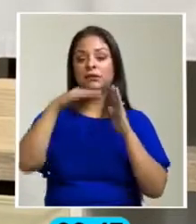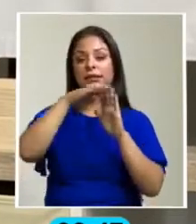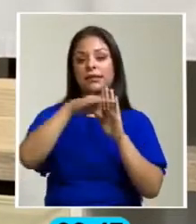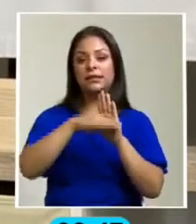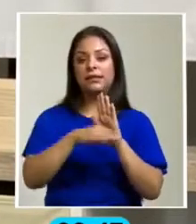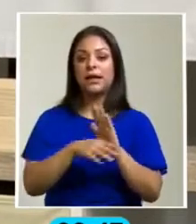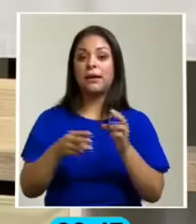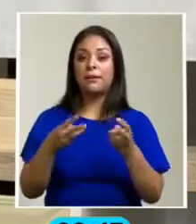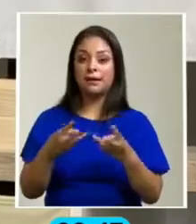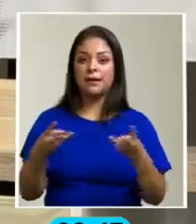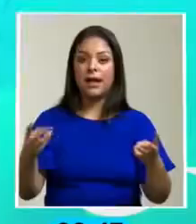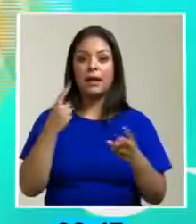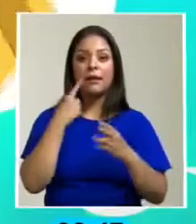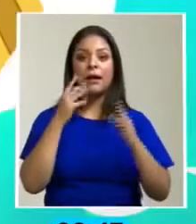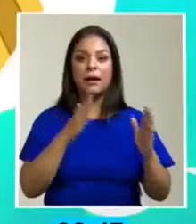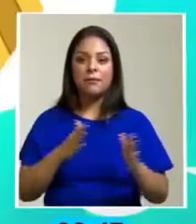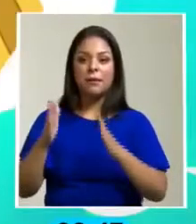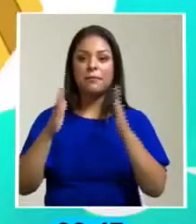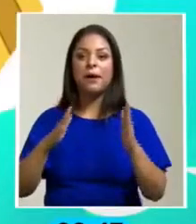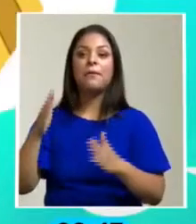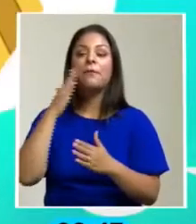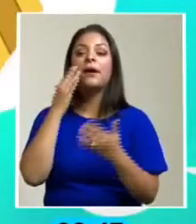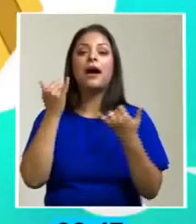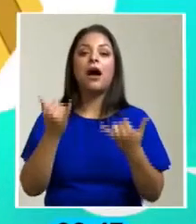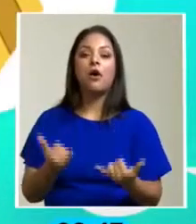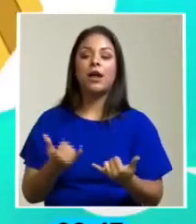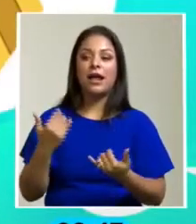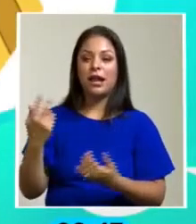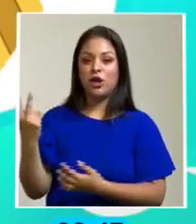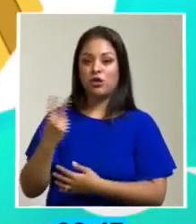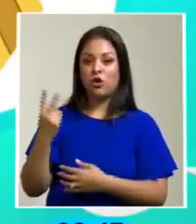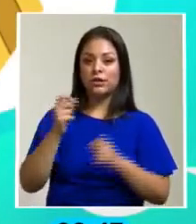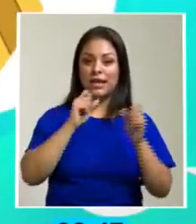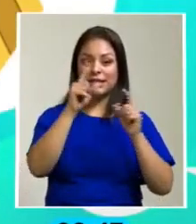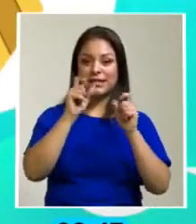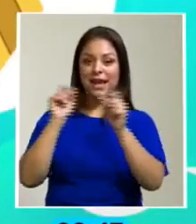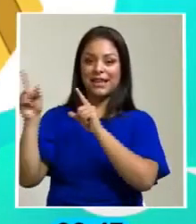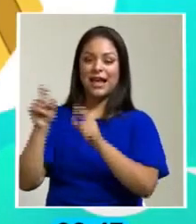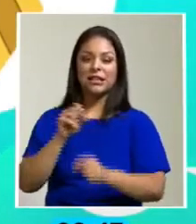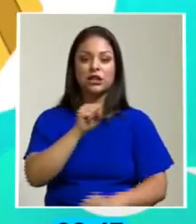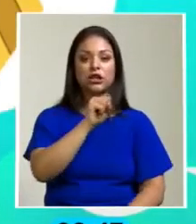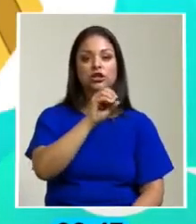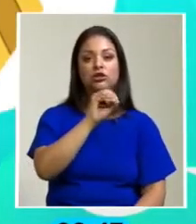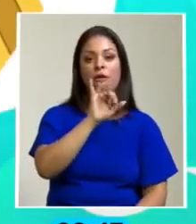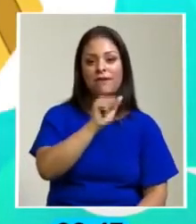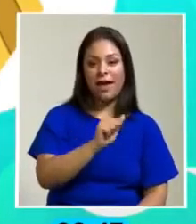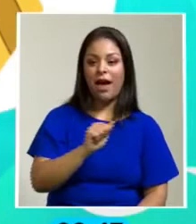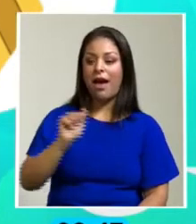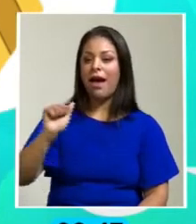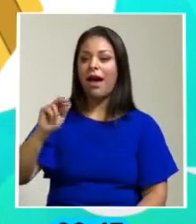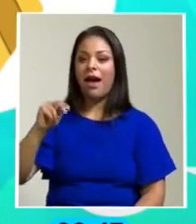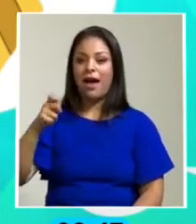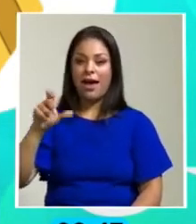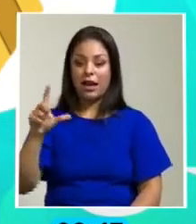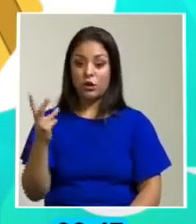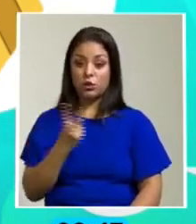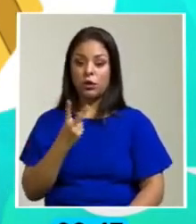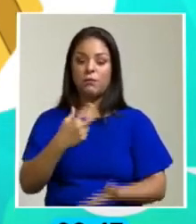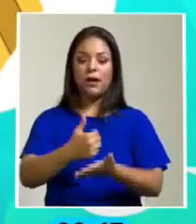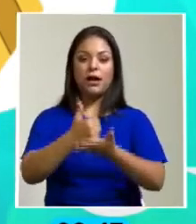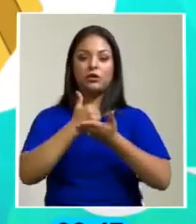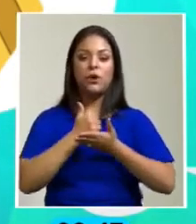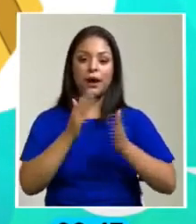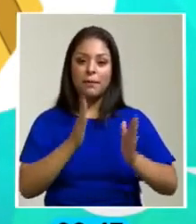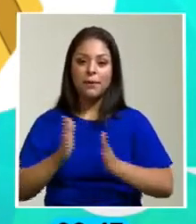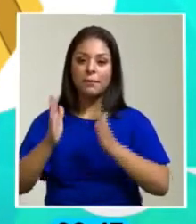que se preparen, porque ahora vienen entonces las estrellas de hoy, Sophie y Ángel, y nos van a ayudar a preparar algo. Vamos a ver, vayan